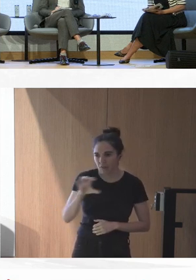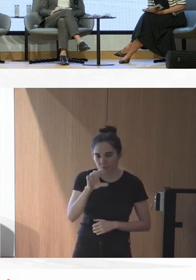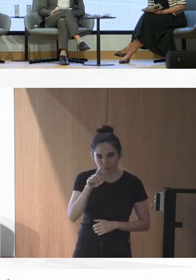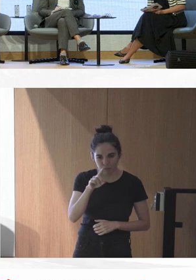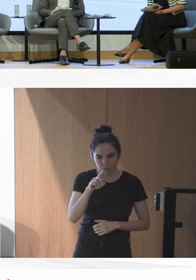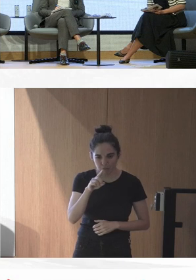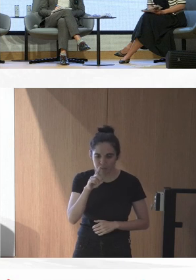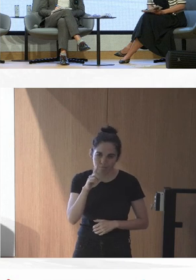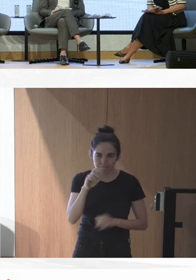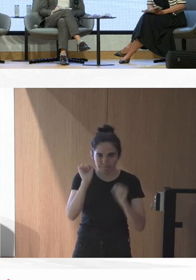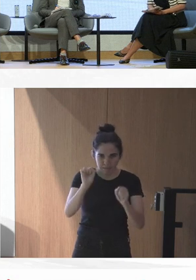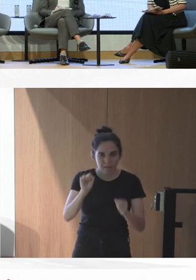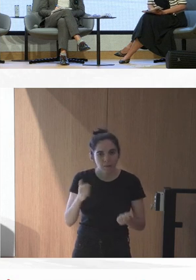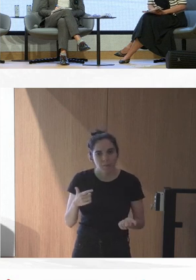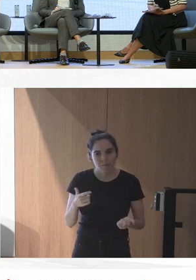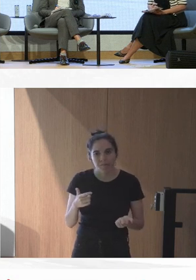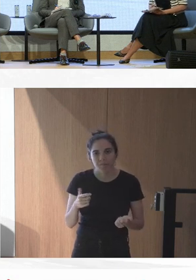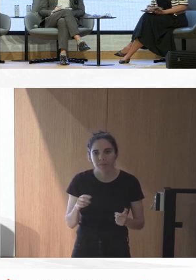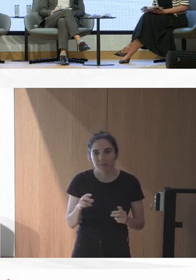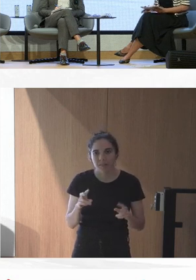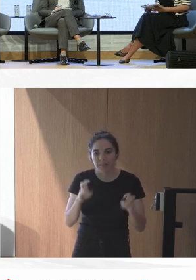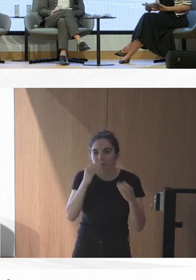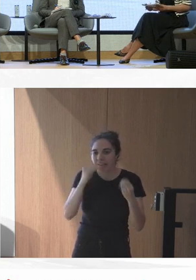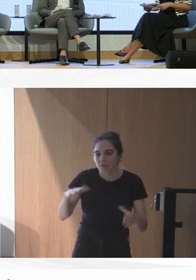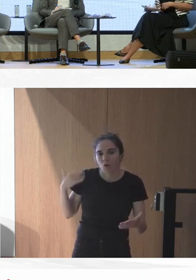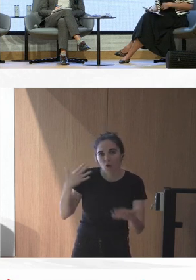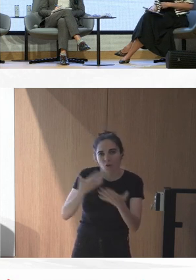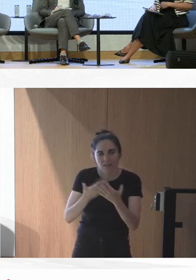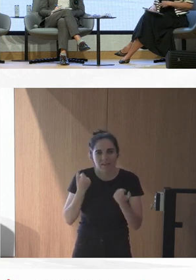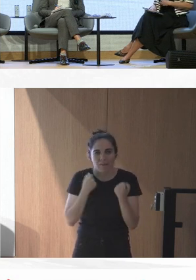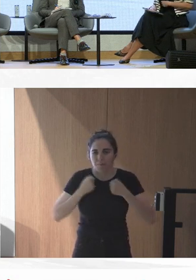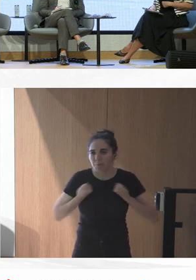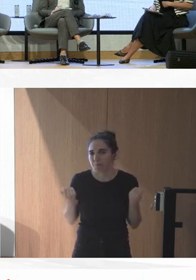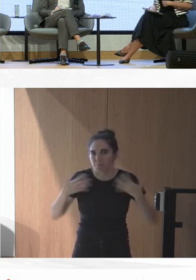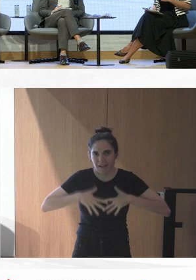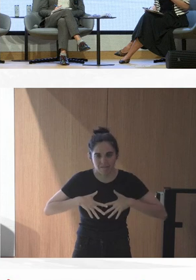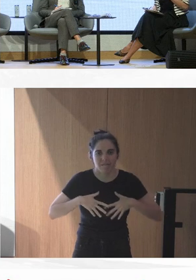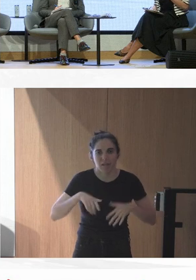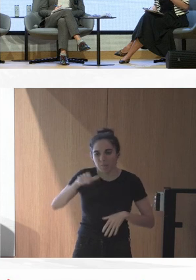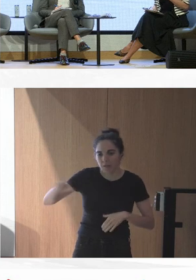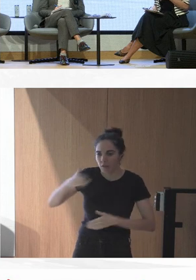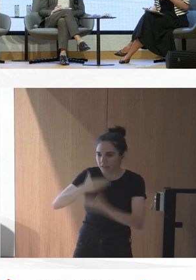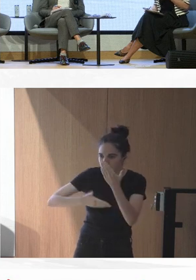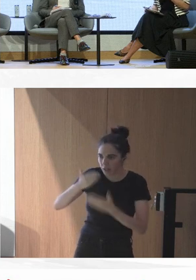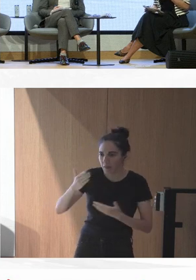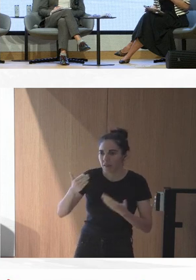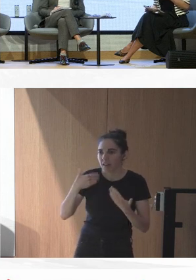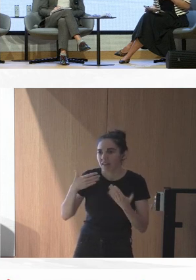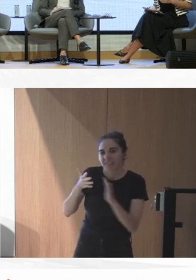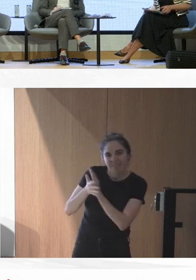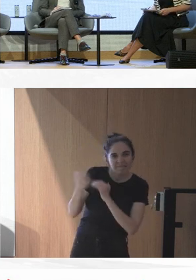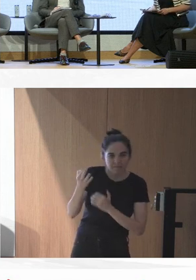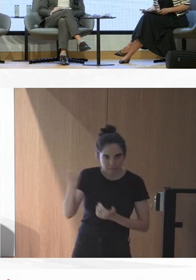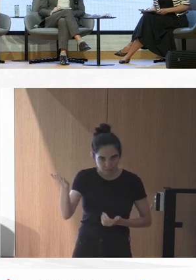algo que ya se ha hablado aquí, las concepciones históricamente arraigadas, ¿no?, sobre la discapacidad y las personas con discapacidad y